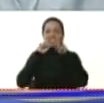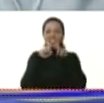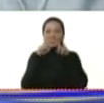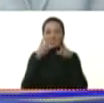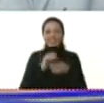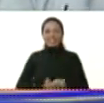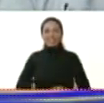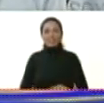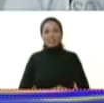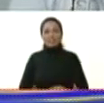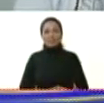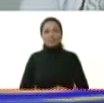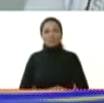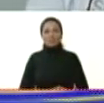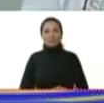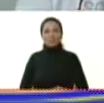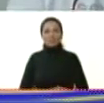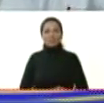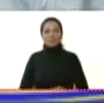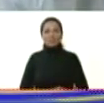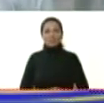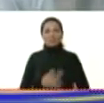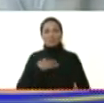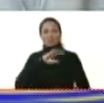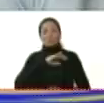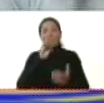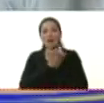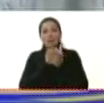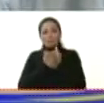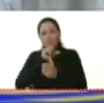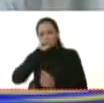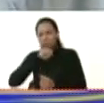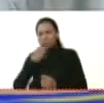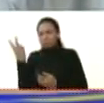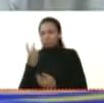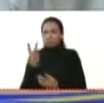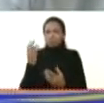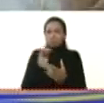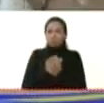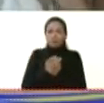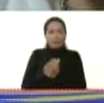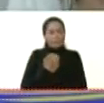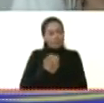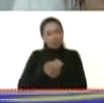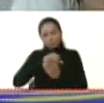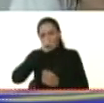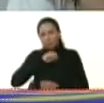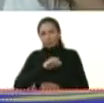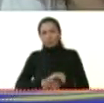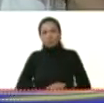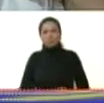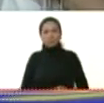bien, yo soy muy amigo, somos muy amigos, Draculín y yo somos muy amigos.